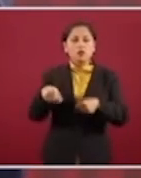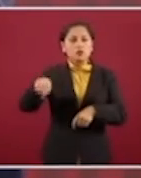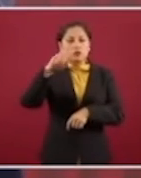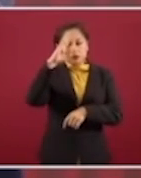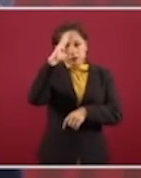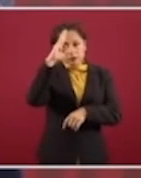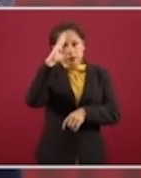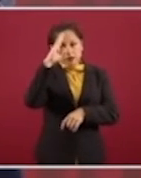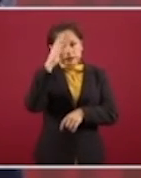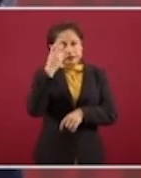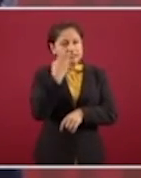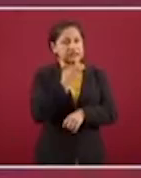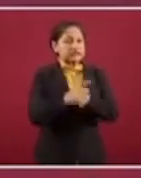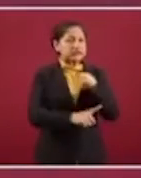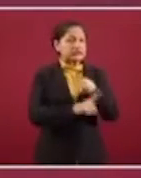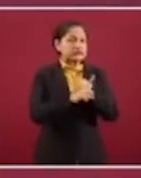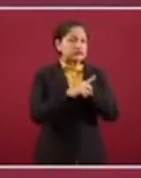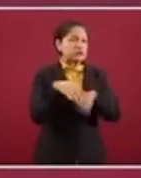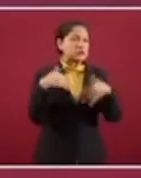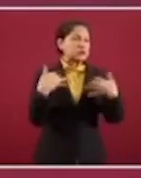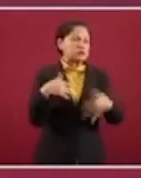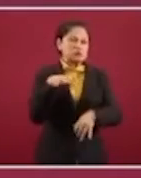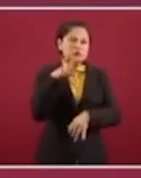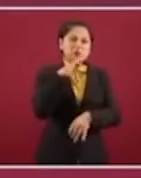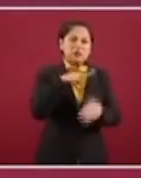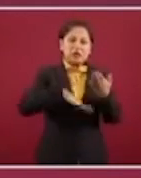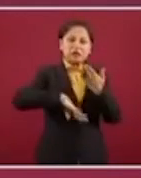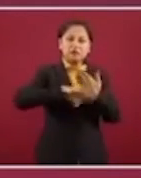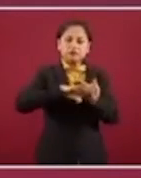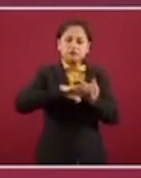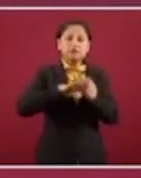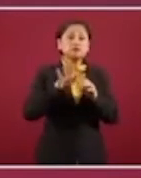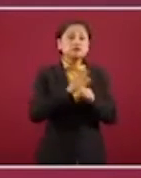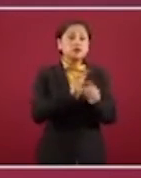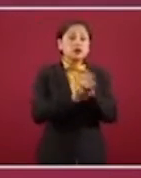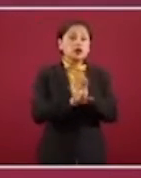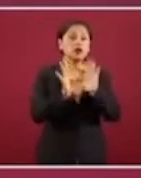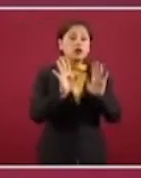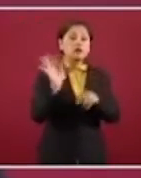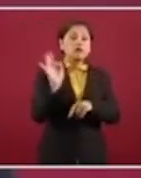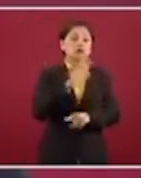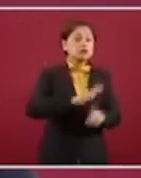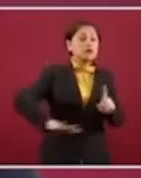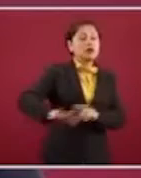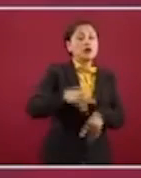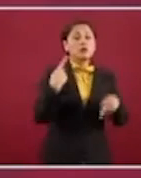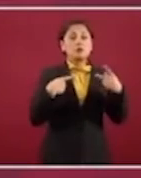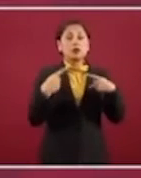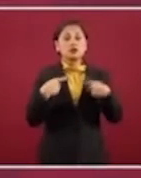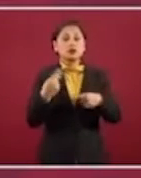dañar si se consultaba a la gente y si se le